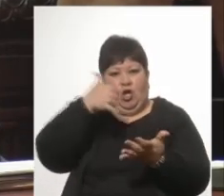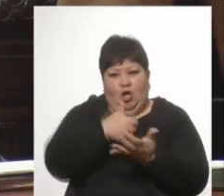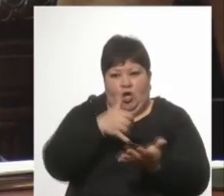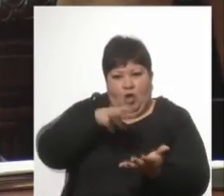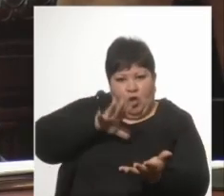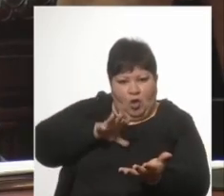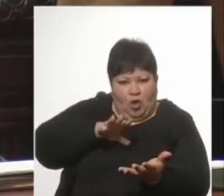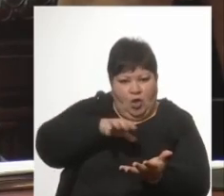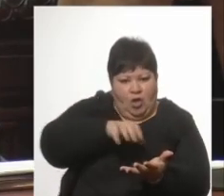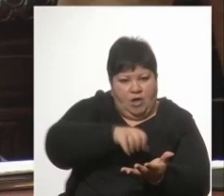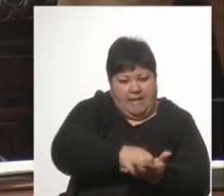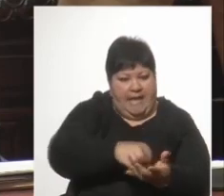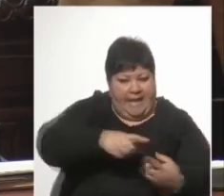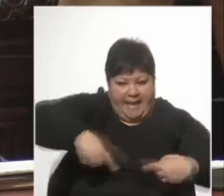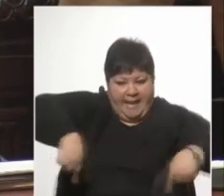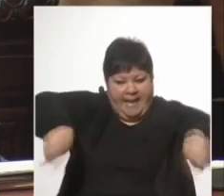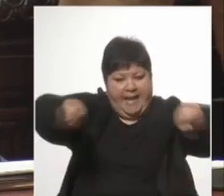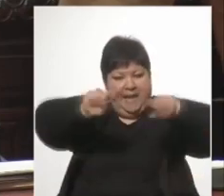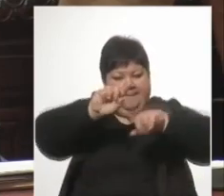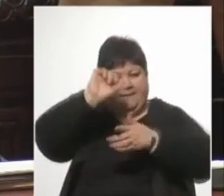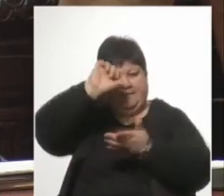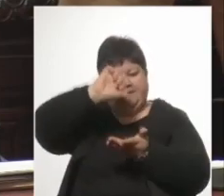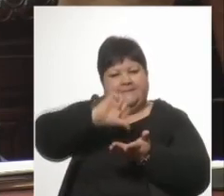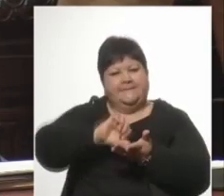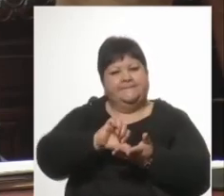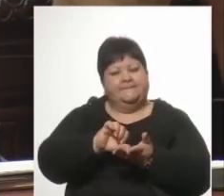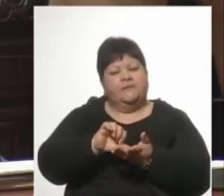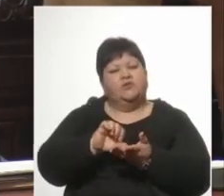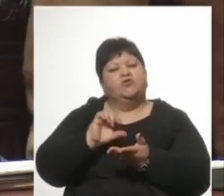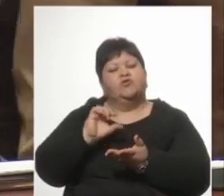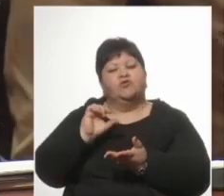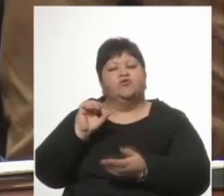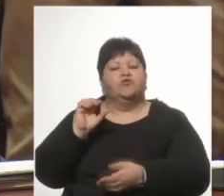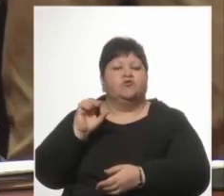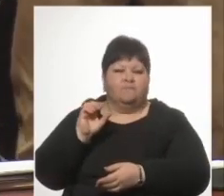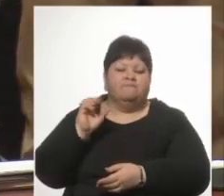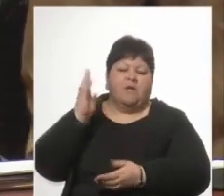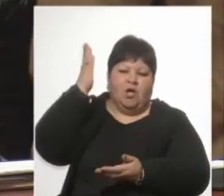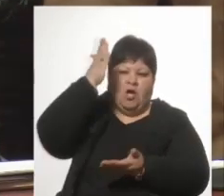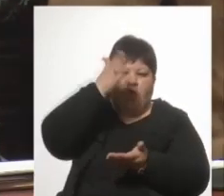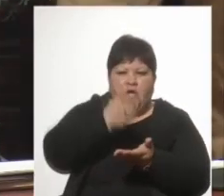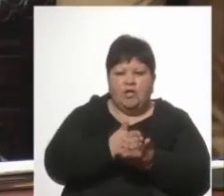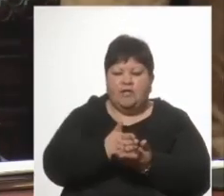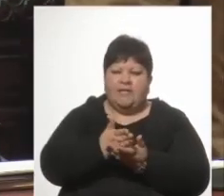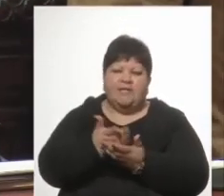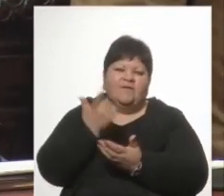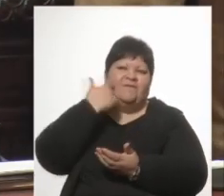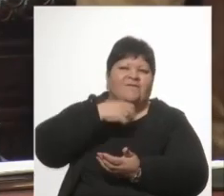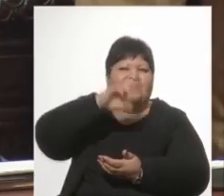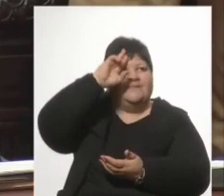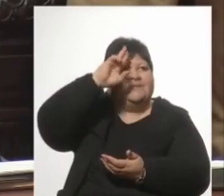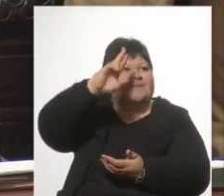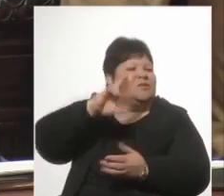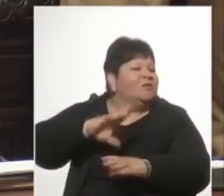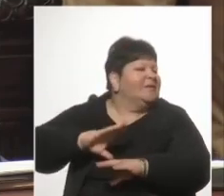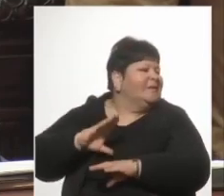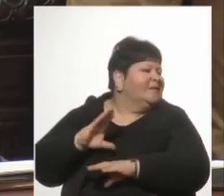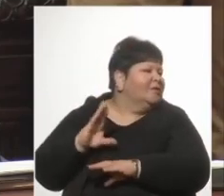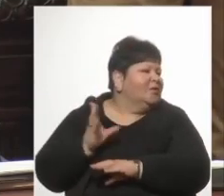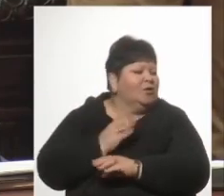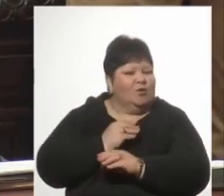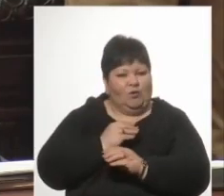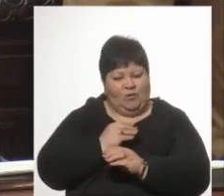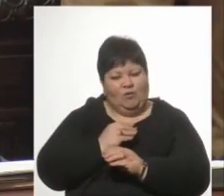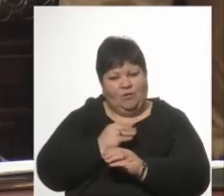Condeno la violación de los derechos humanos de todas las épocas, de aquella época y